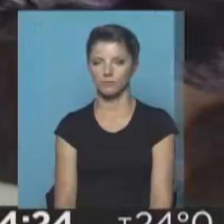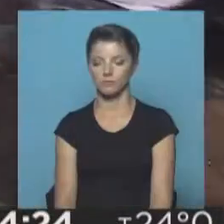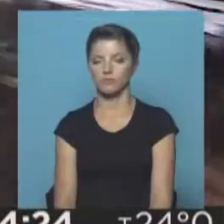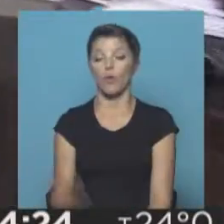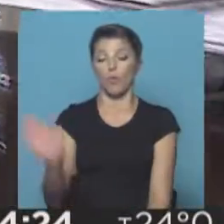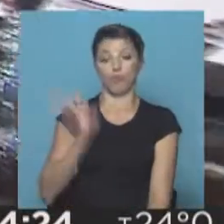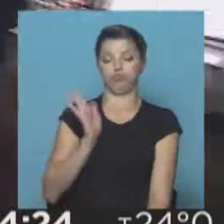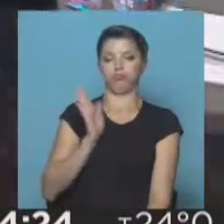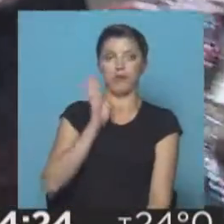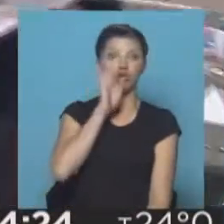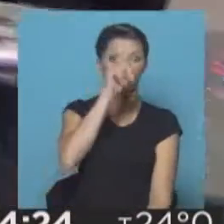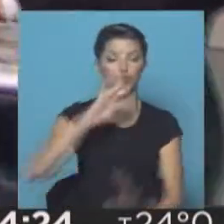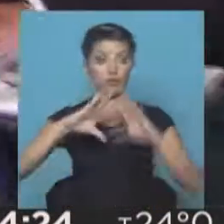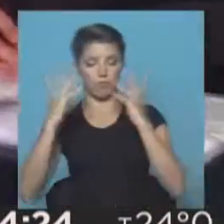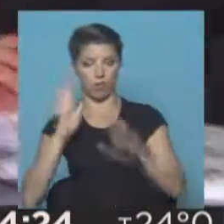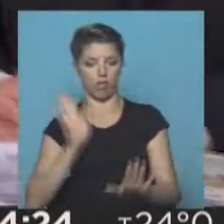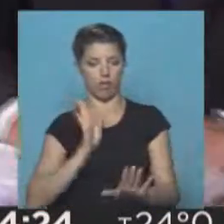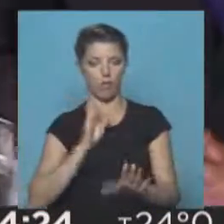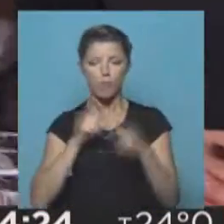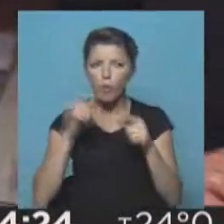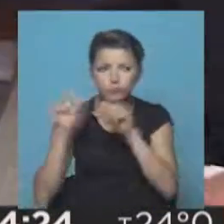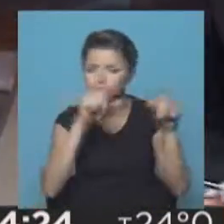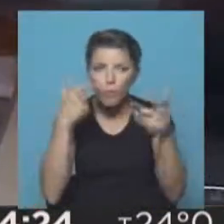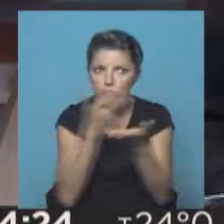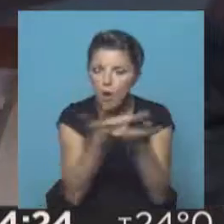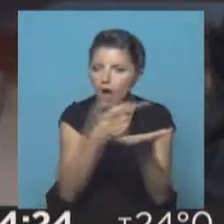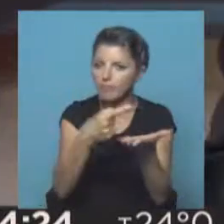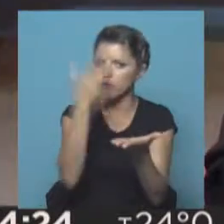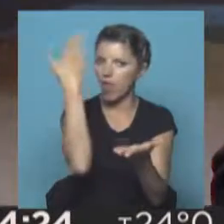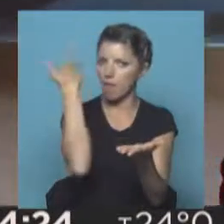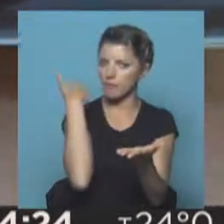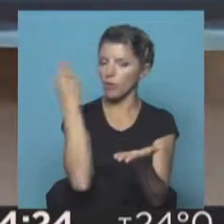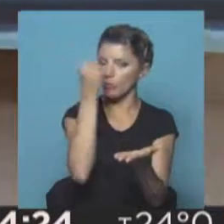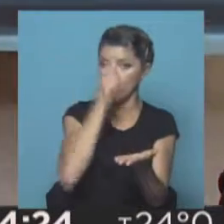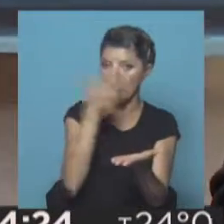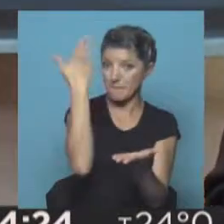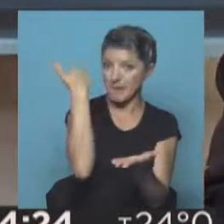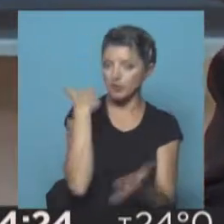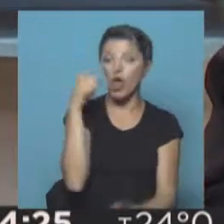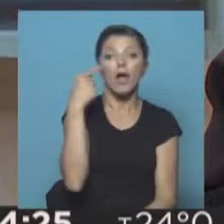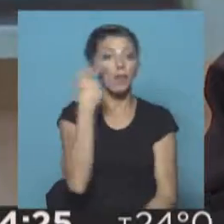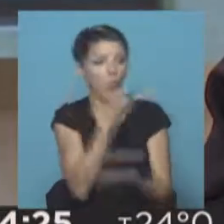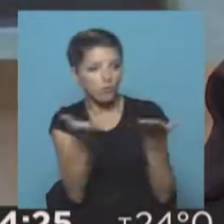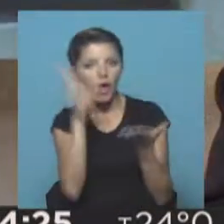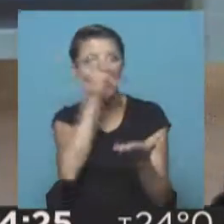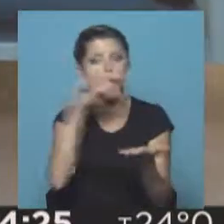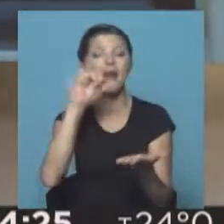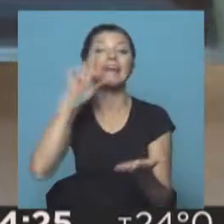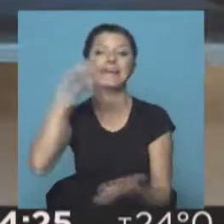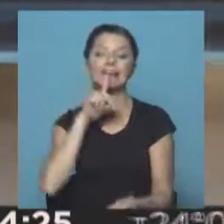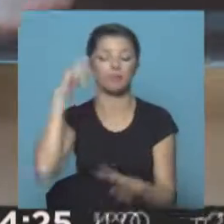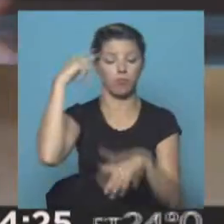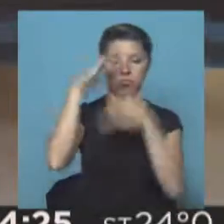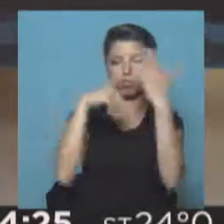susto en Estados Unidos y en el mundo por las imágenes que mostraban la semana pasada, el fin de semana pasado, a Hillary Clinton desmayándose. Luego se supo que era